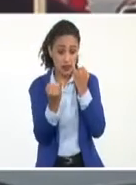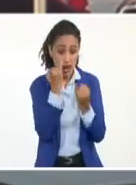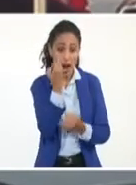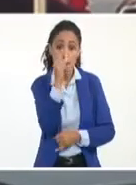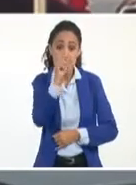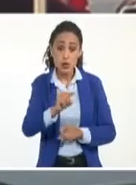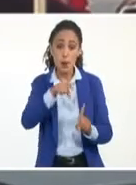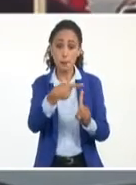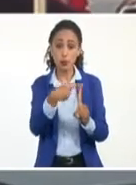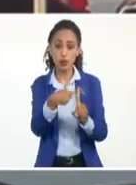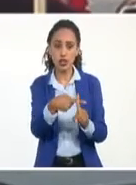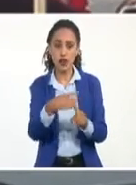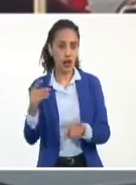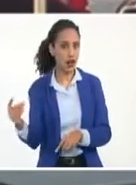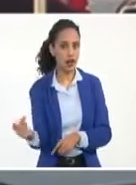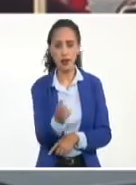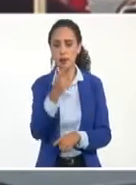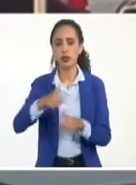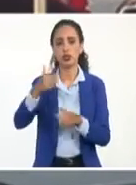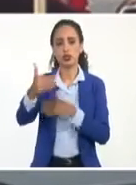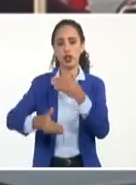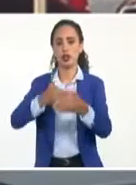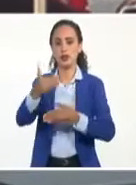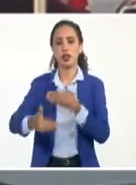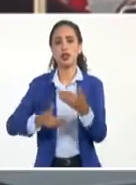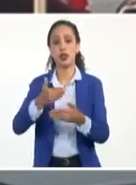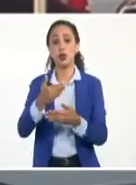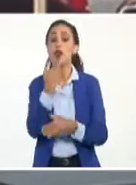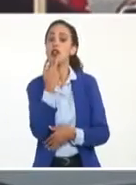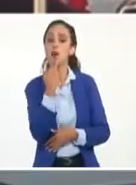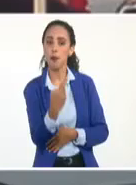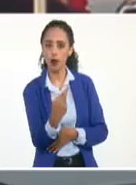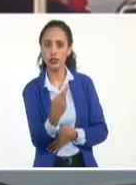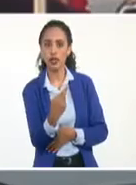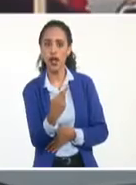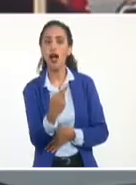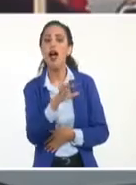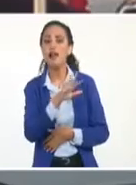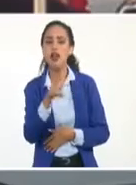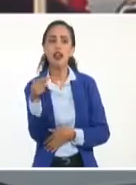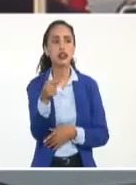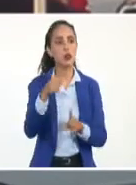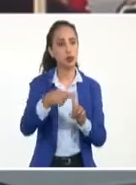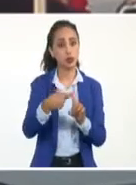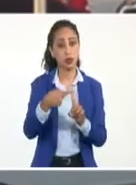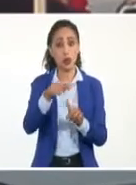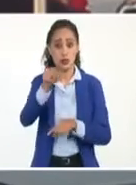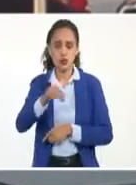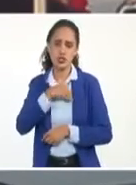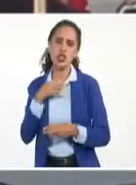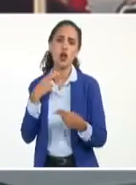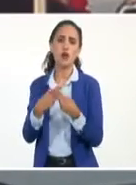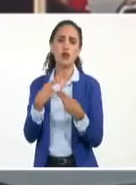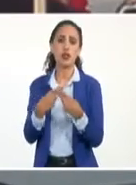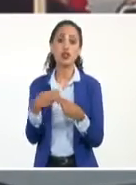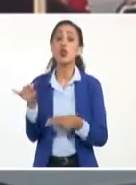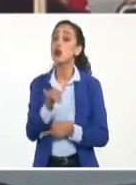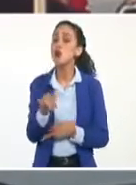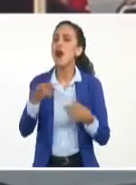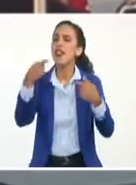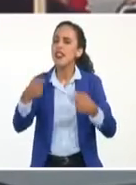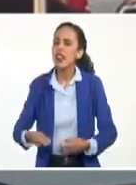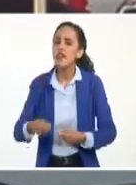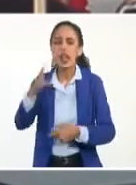el tratamiento y la respuesta a las personas para que la gente también tenga confianza. Y hay que seguir levantando el concepto de la responsabilidad de